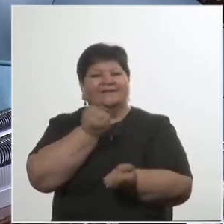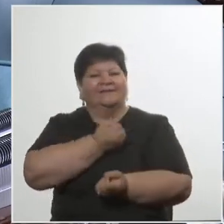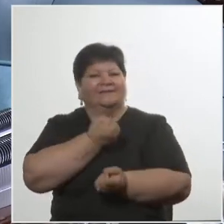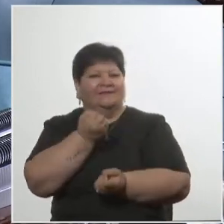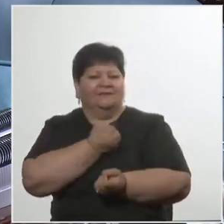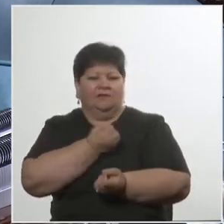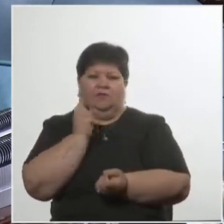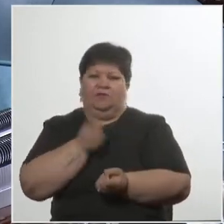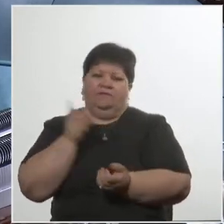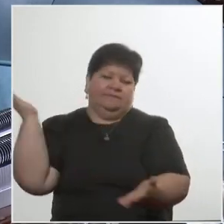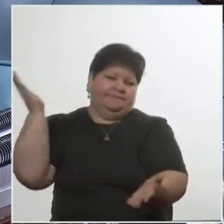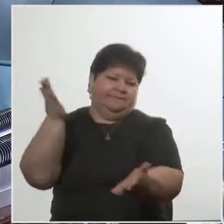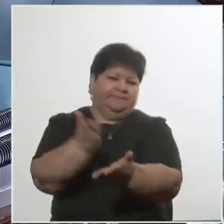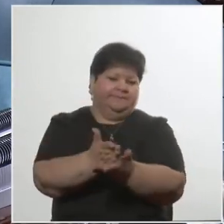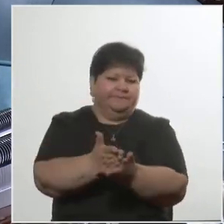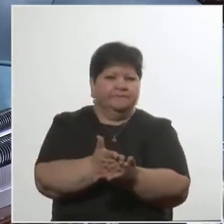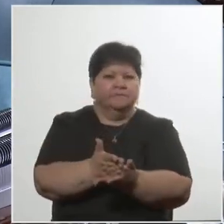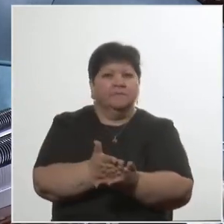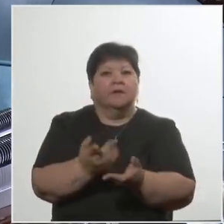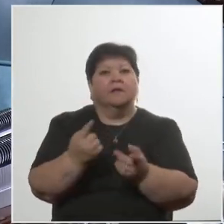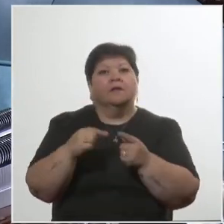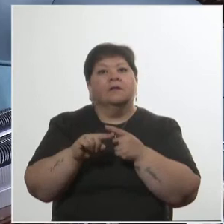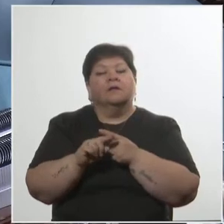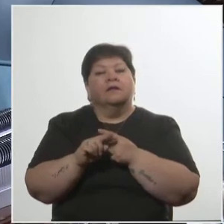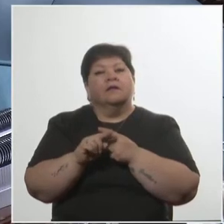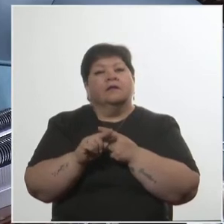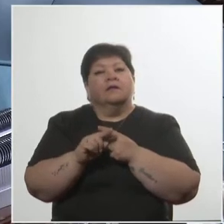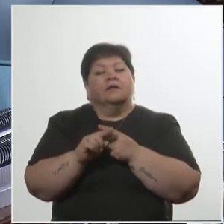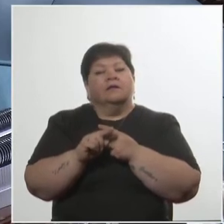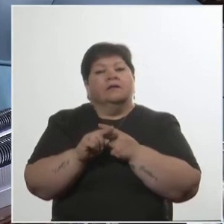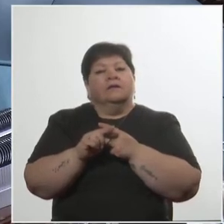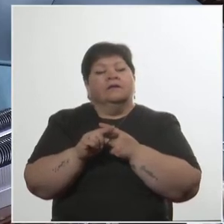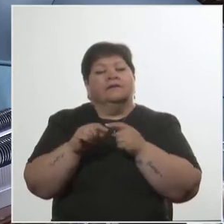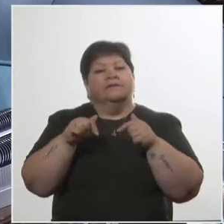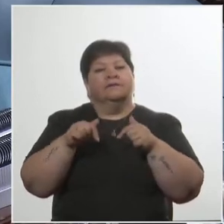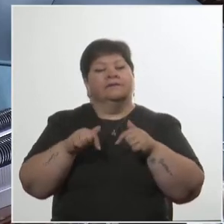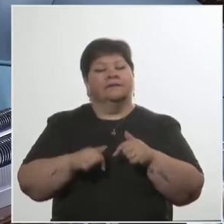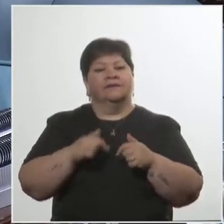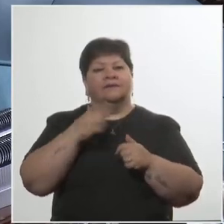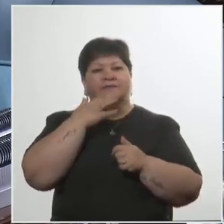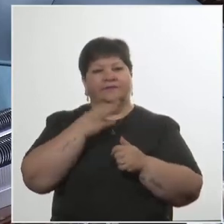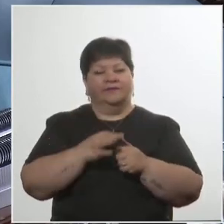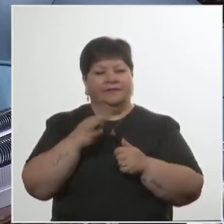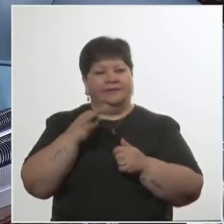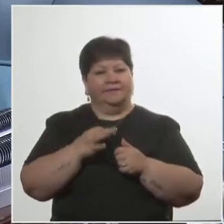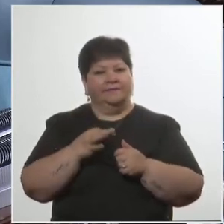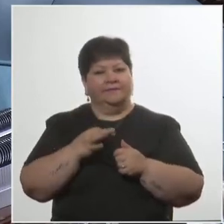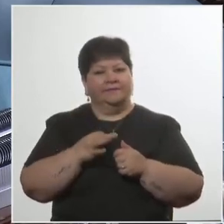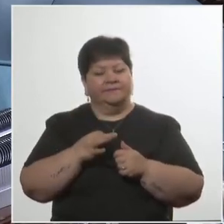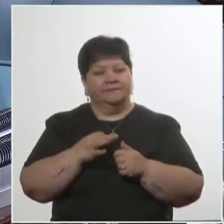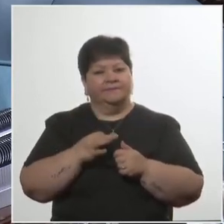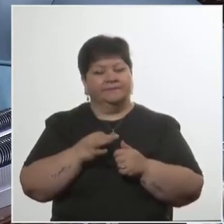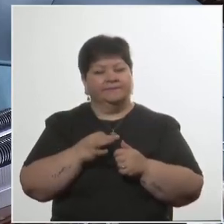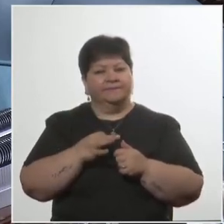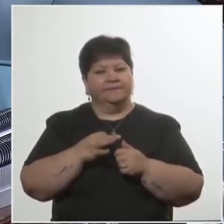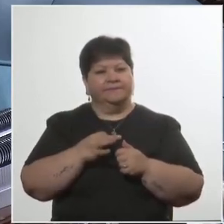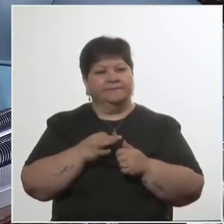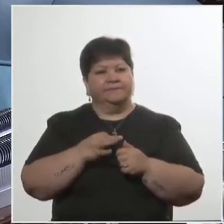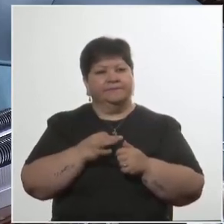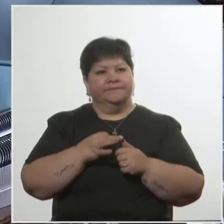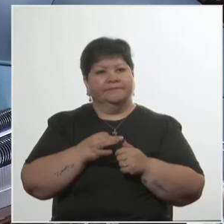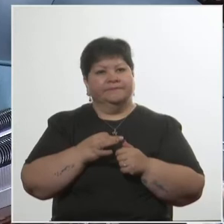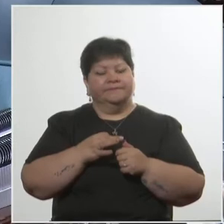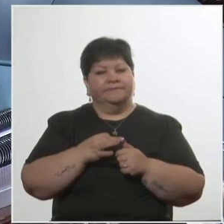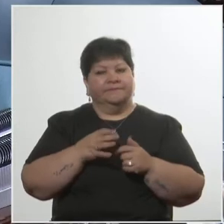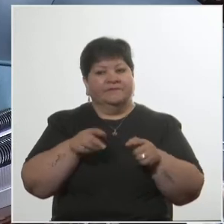condenable pero acá en realidad a lo que se a lo que